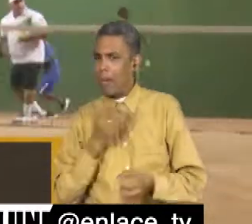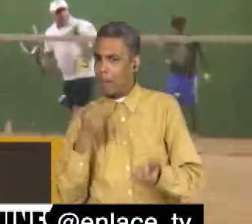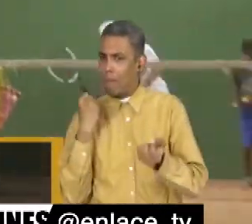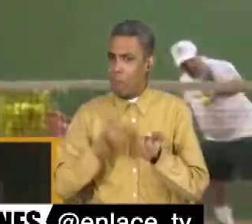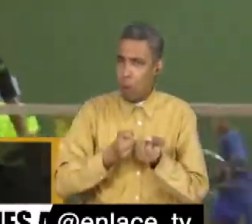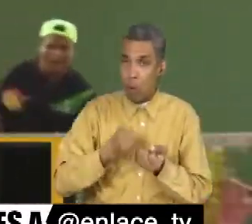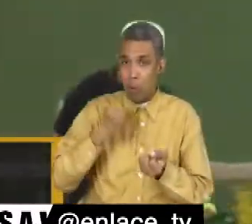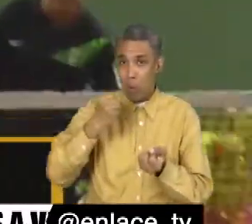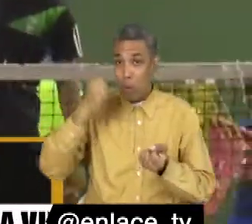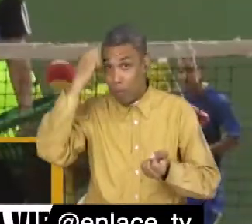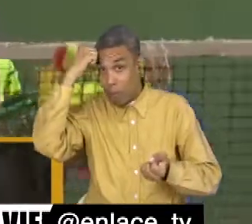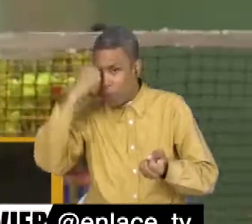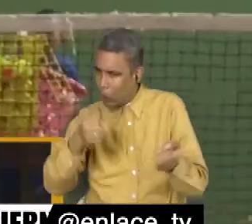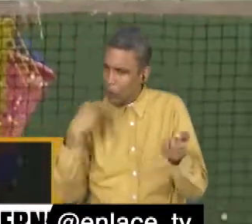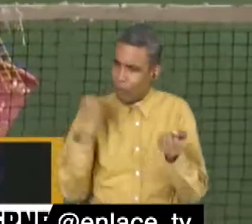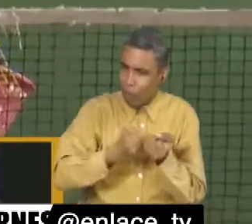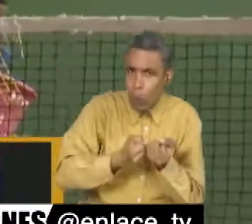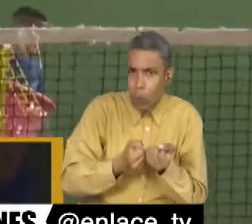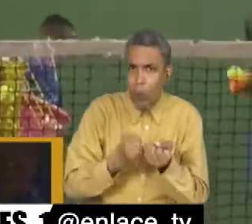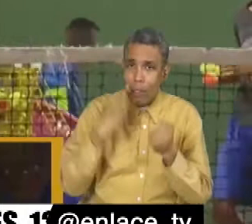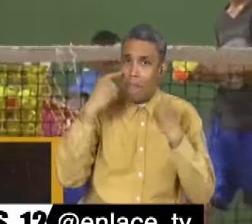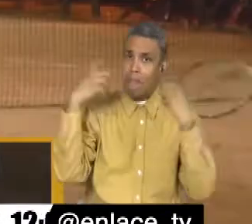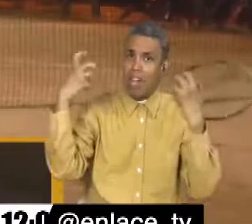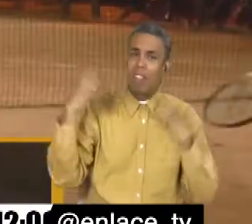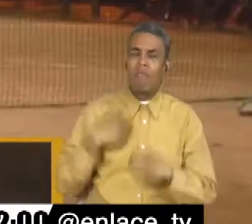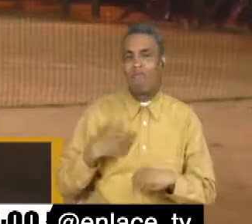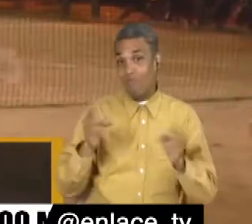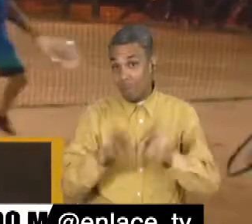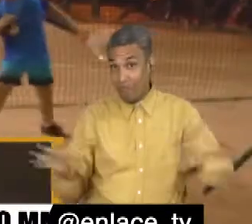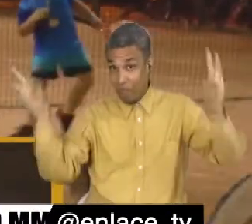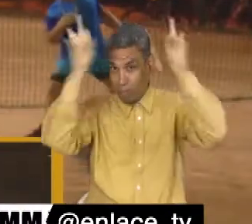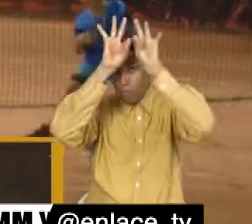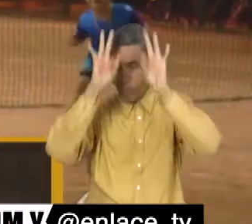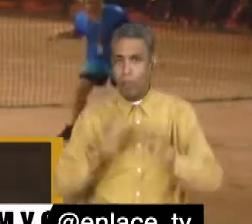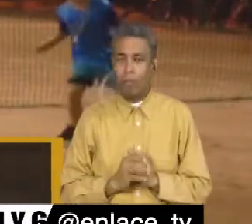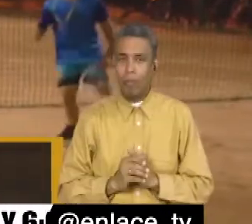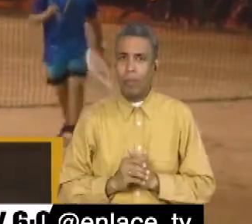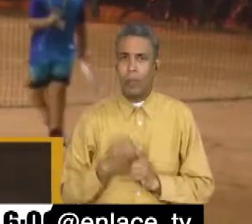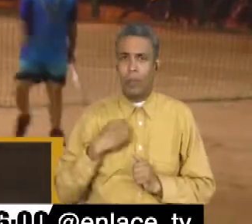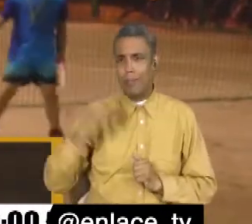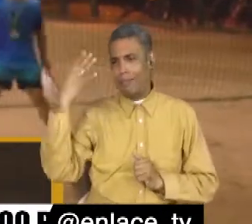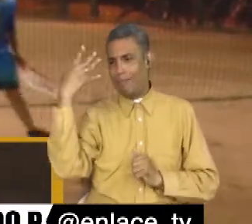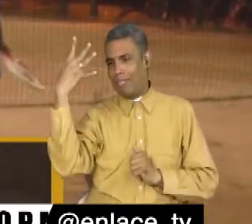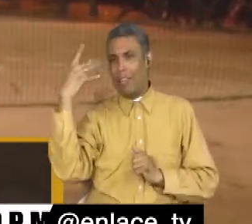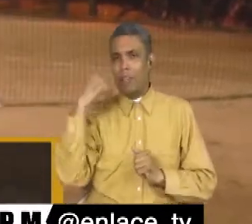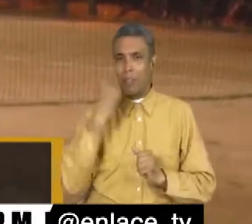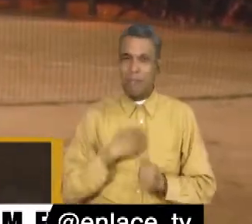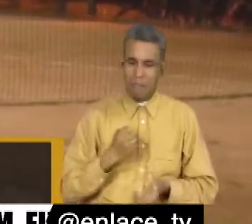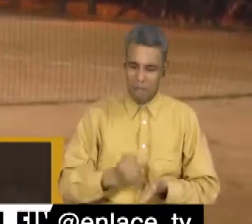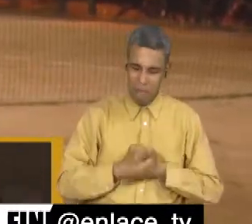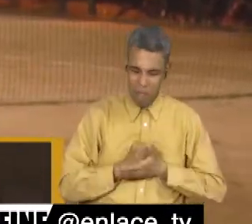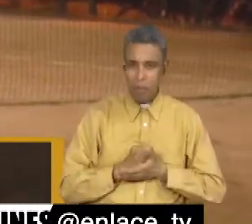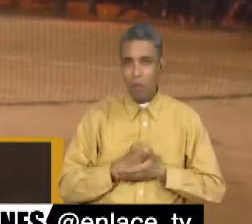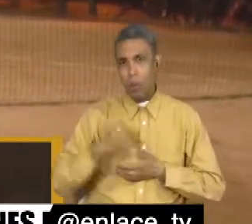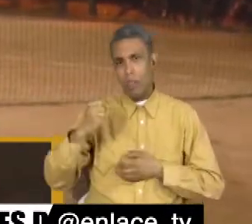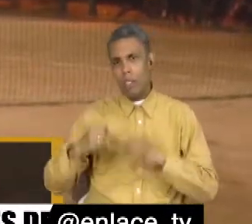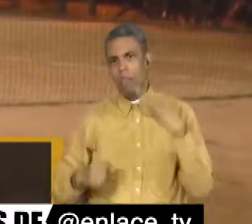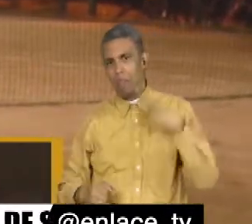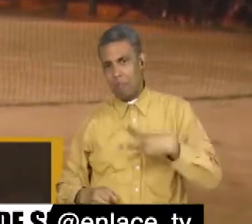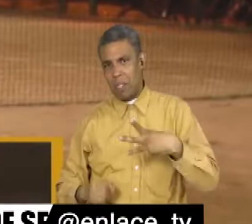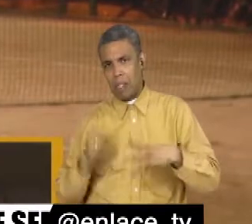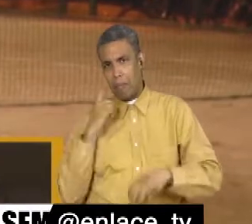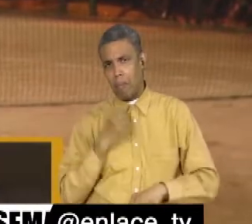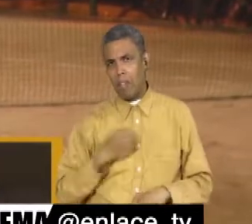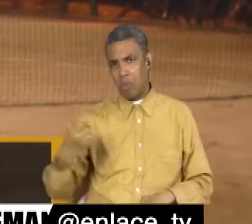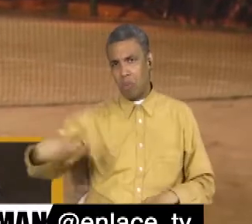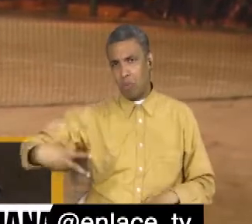fue importante para ubicarse dentro de los mejores. Esta vez nos trajimos 5 títulos y 3 subtítulos. En las categorías de 8 años seguimos